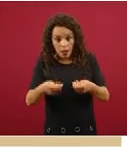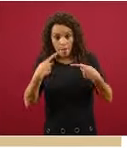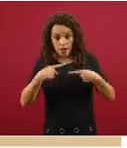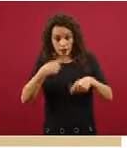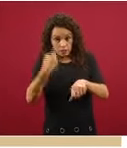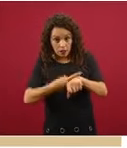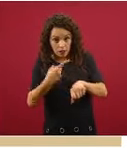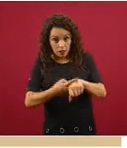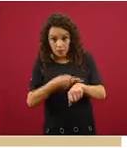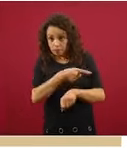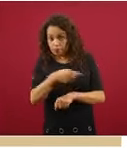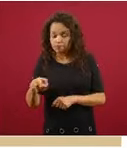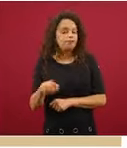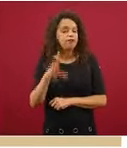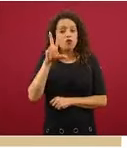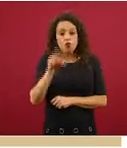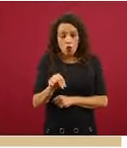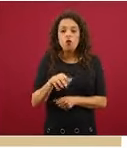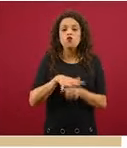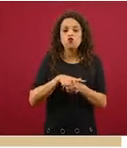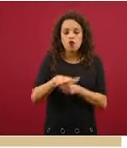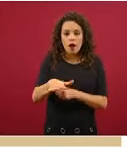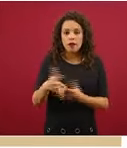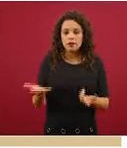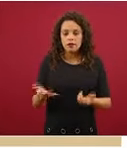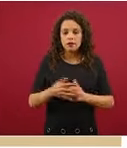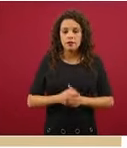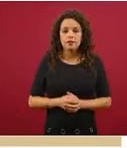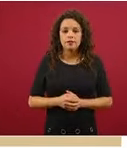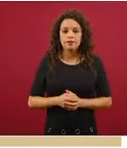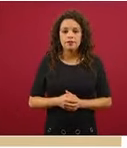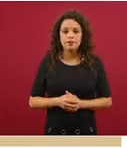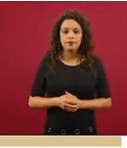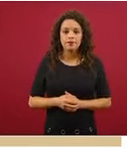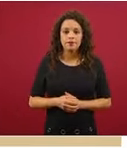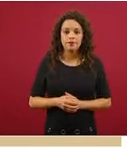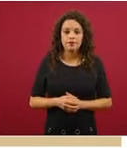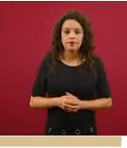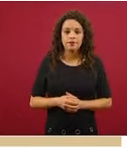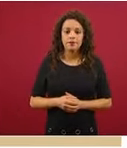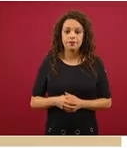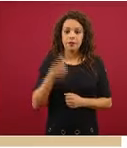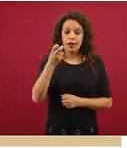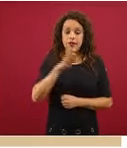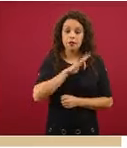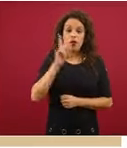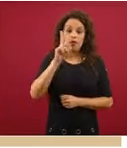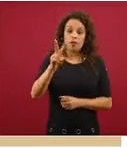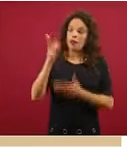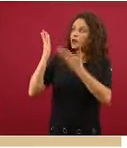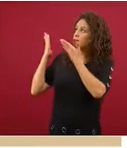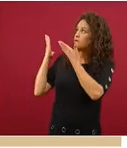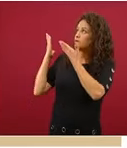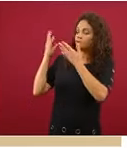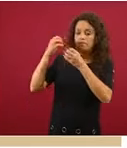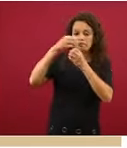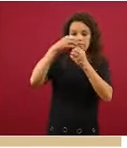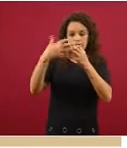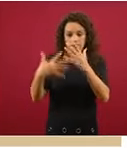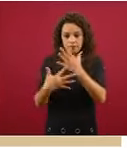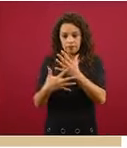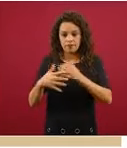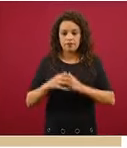un cuadro compatible con de COVID-19? Hidroxicloroquina, ivermectina,